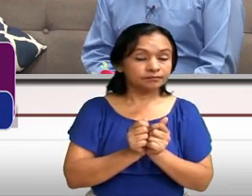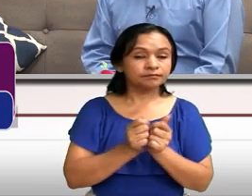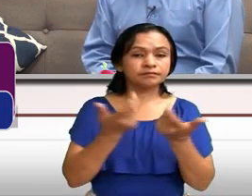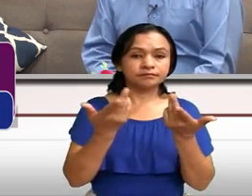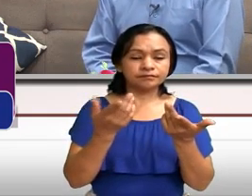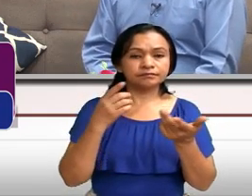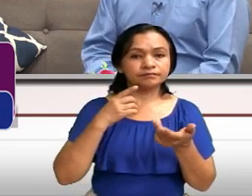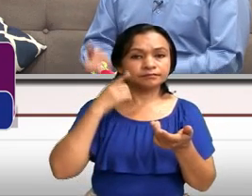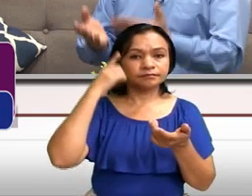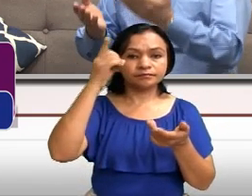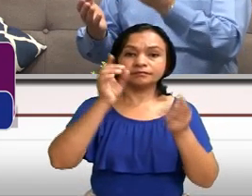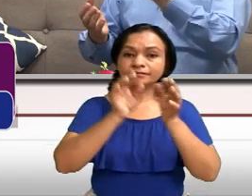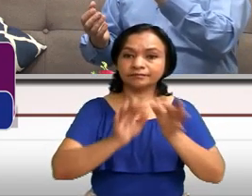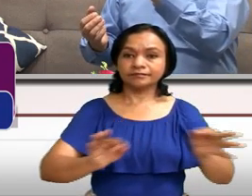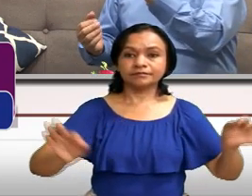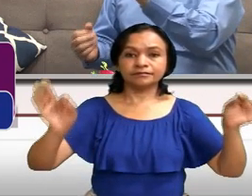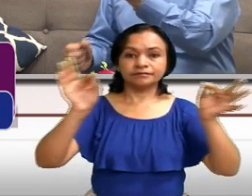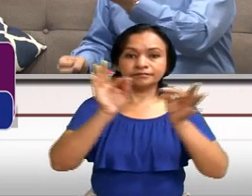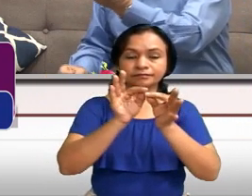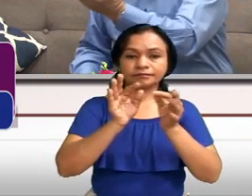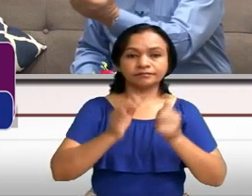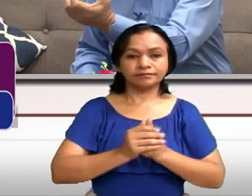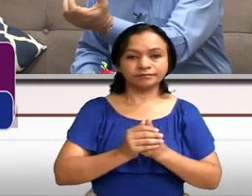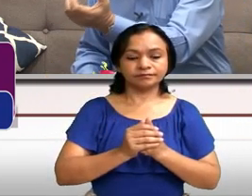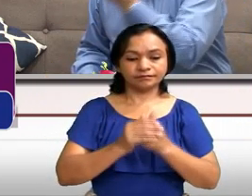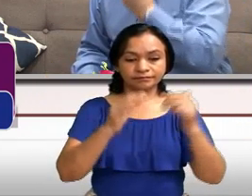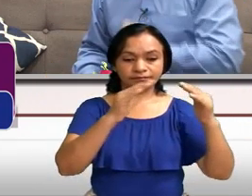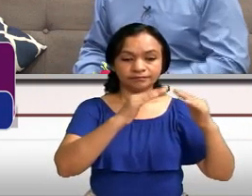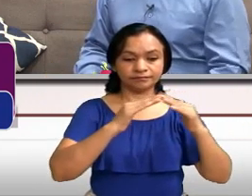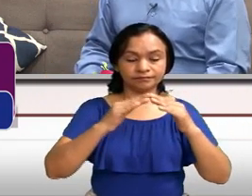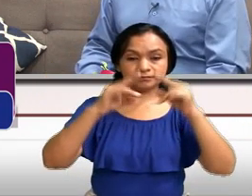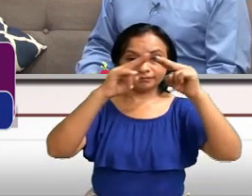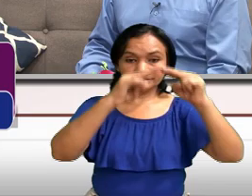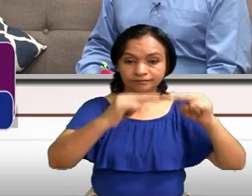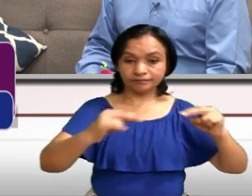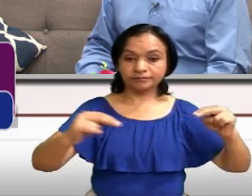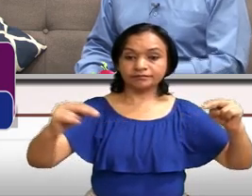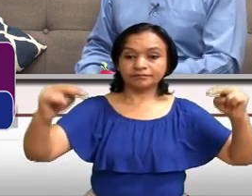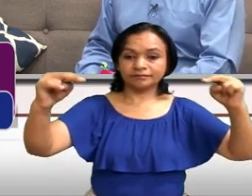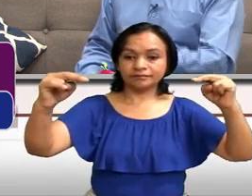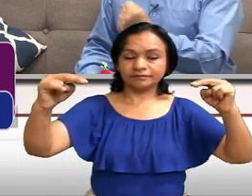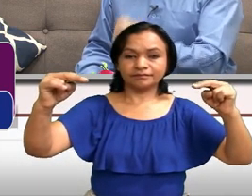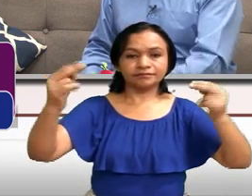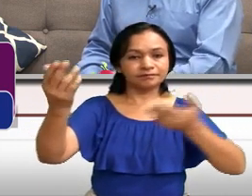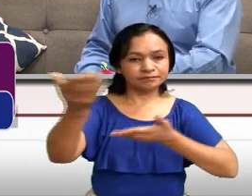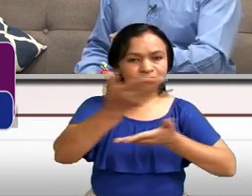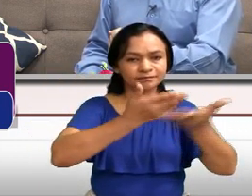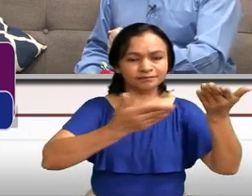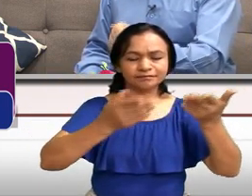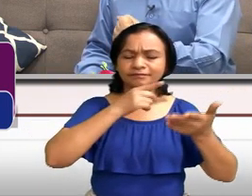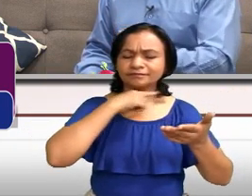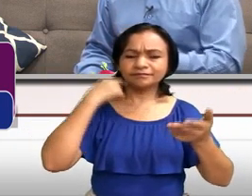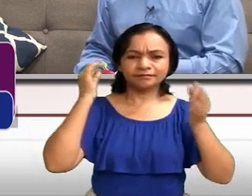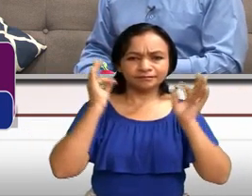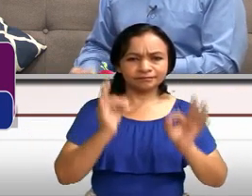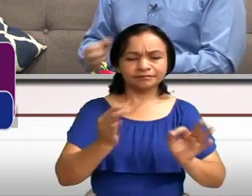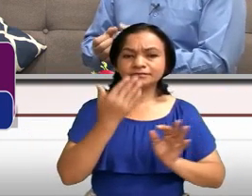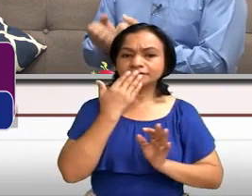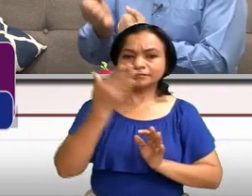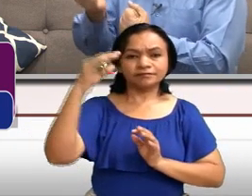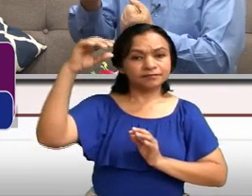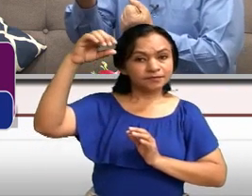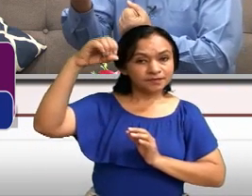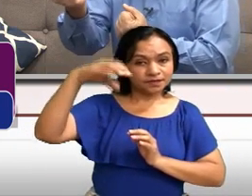me decía, llegando a la comunidad, energía confiable, segura y de calidad,